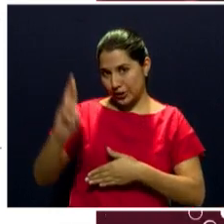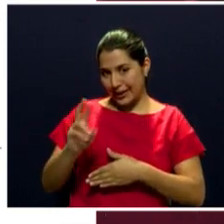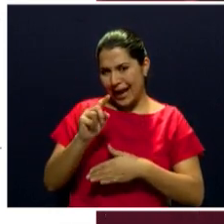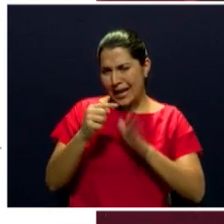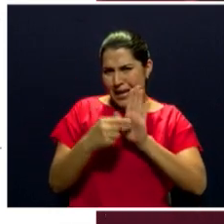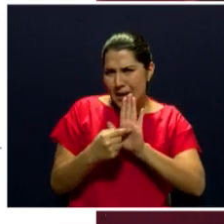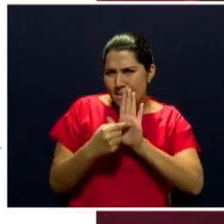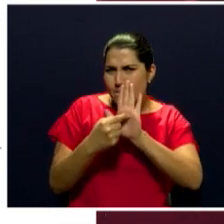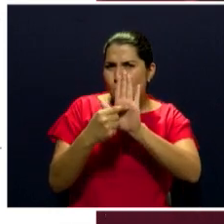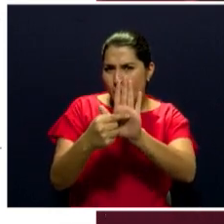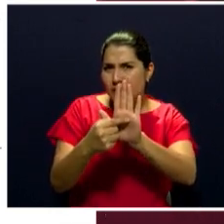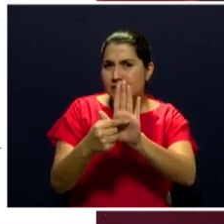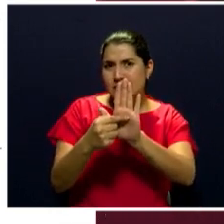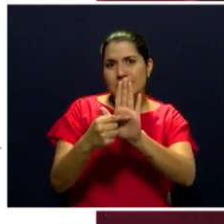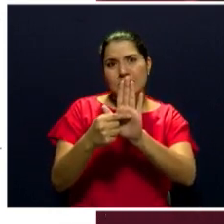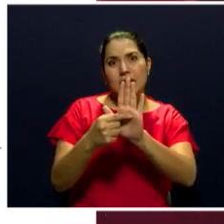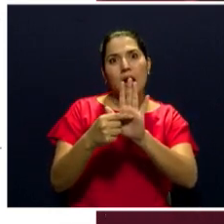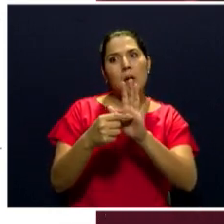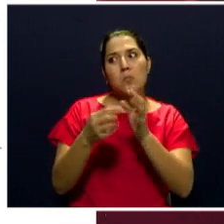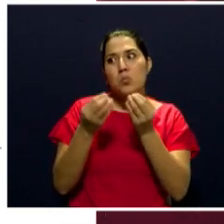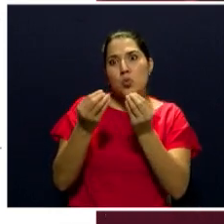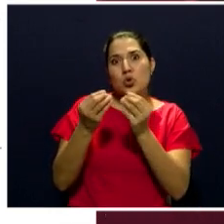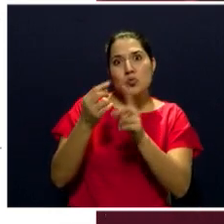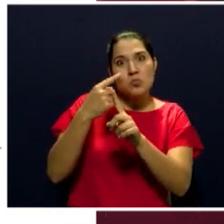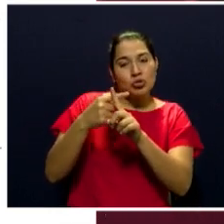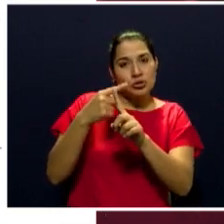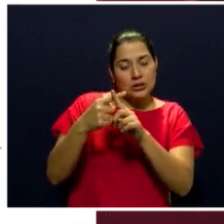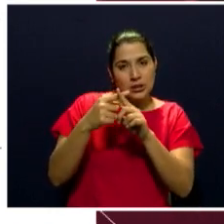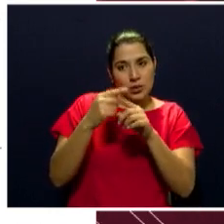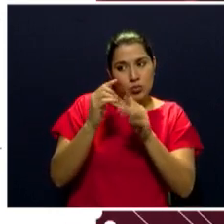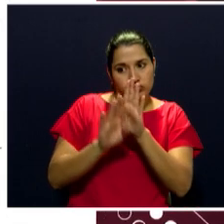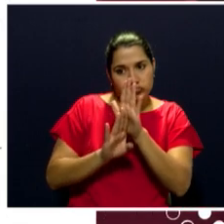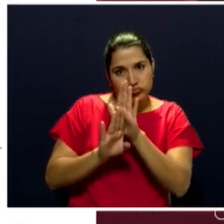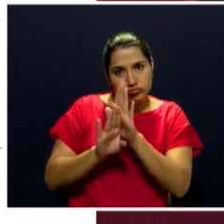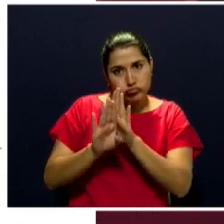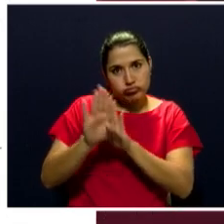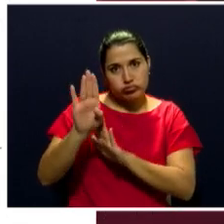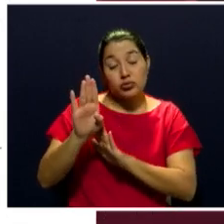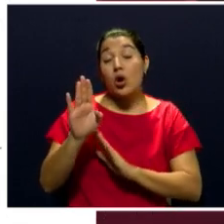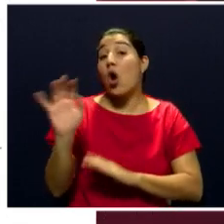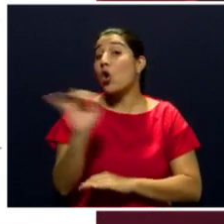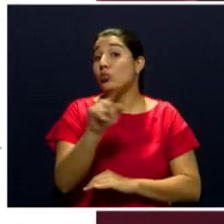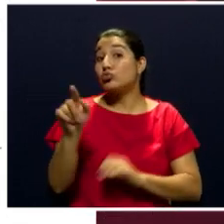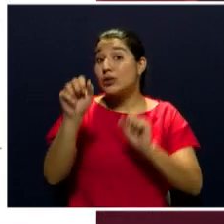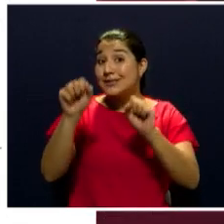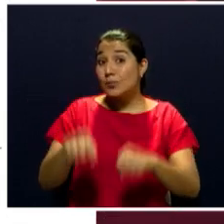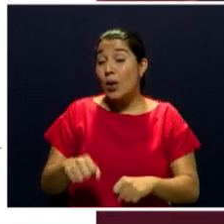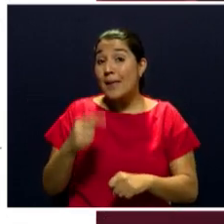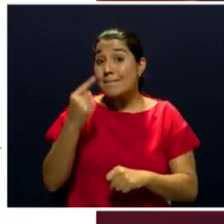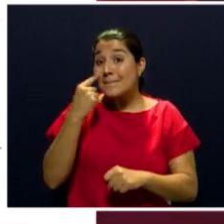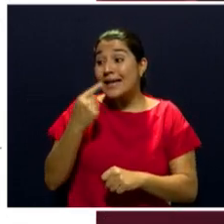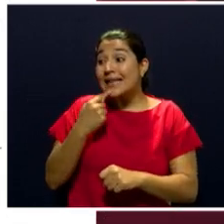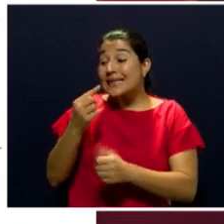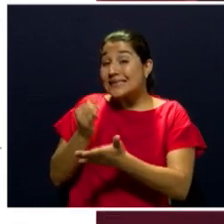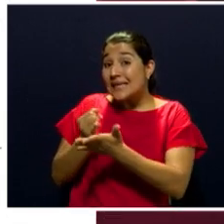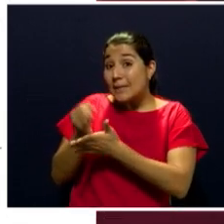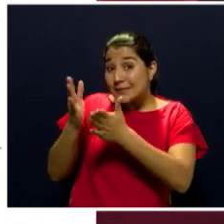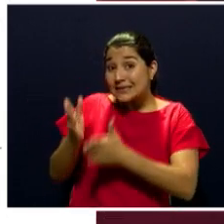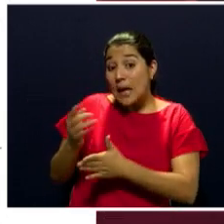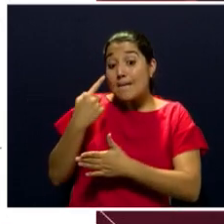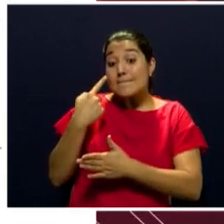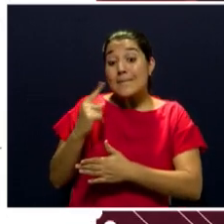del escenario optimista proyectado por este ente. Como lo vemos en esta imagen, según los investigadores del observatorio, para el día 48